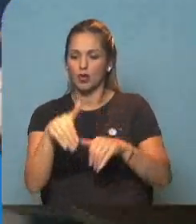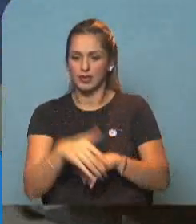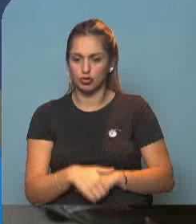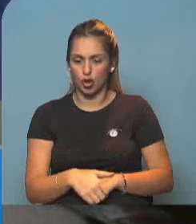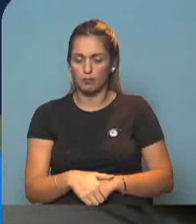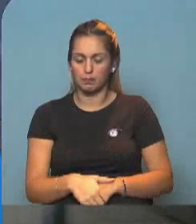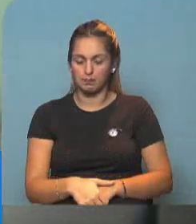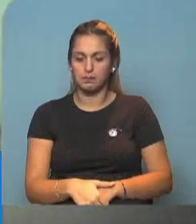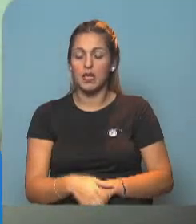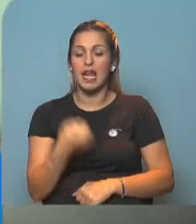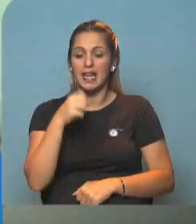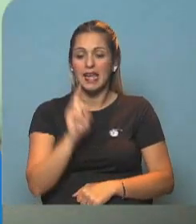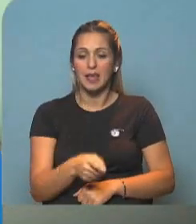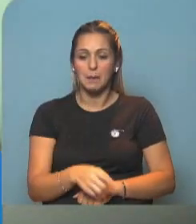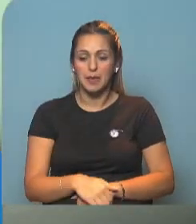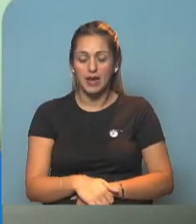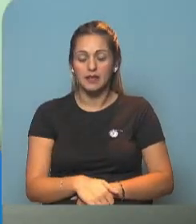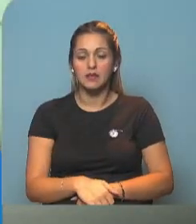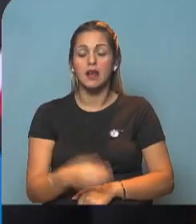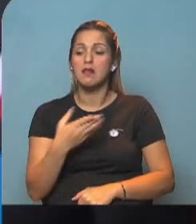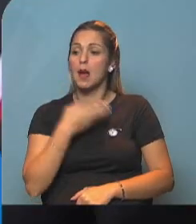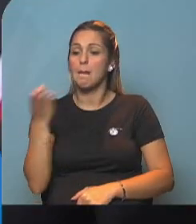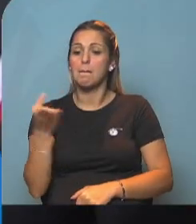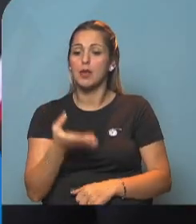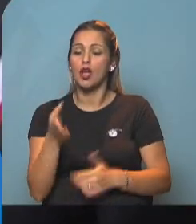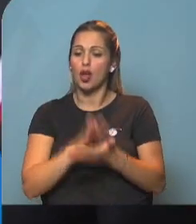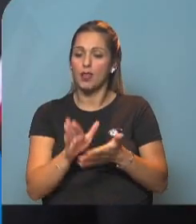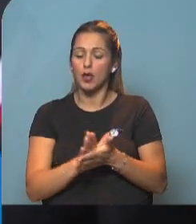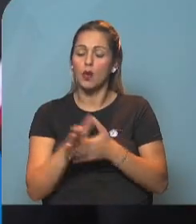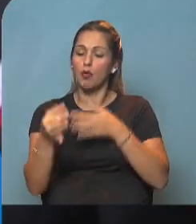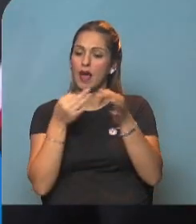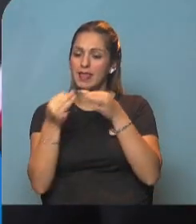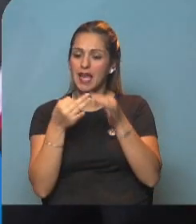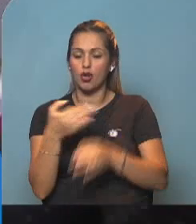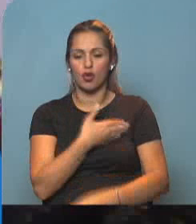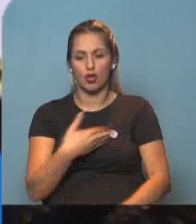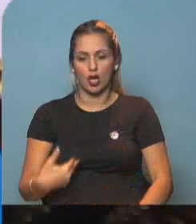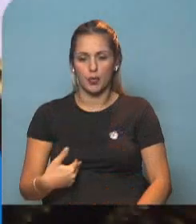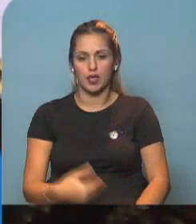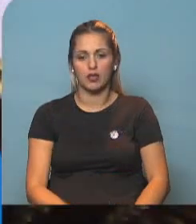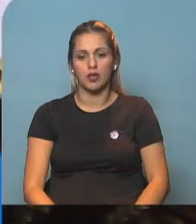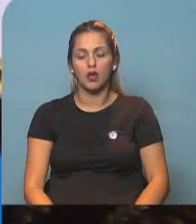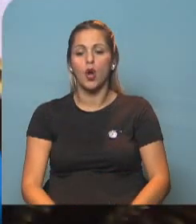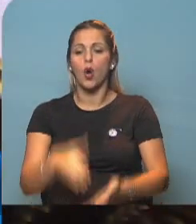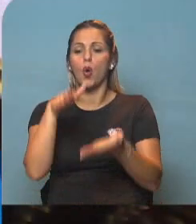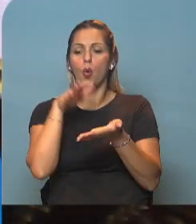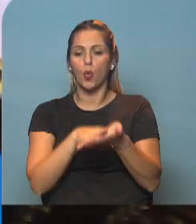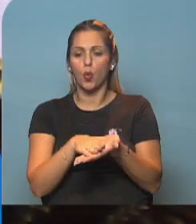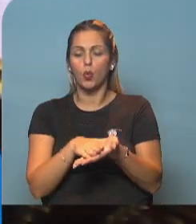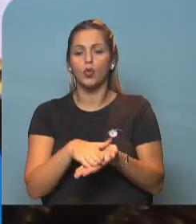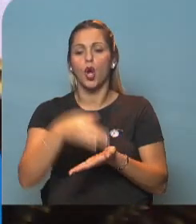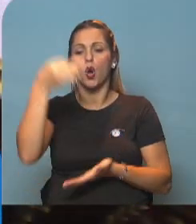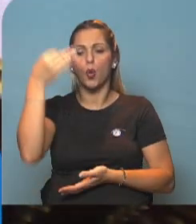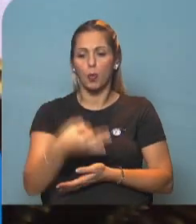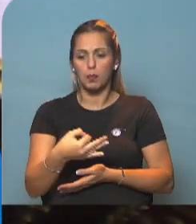Nacional Electoral y además hizo un llamado instando nuevamente al diálogo con el gobierno. Juro cumplir y